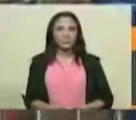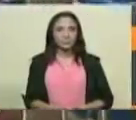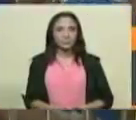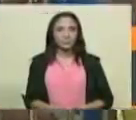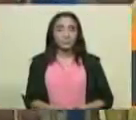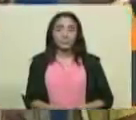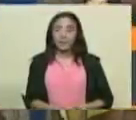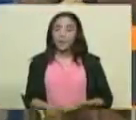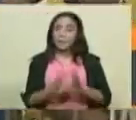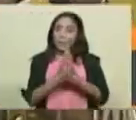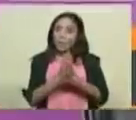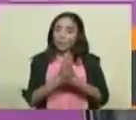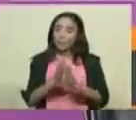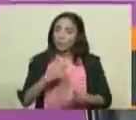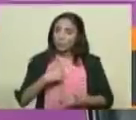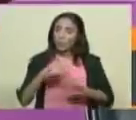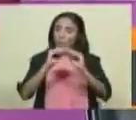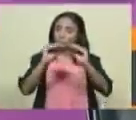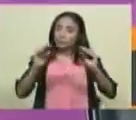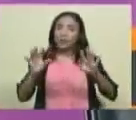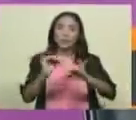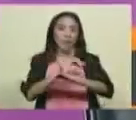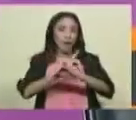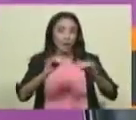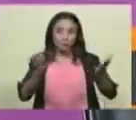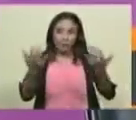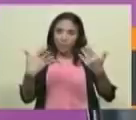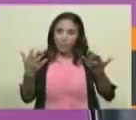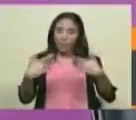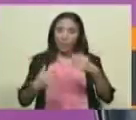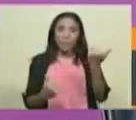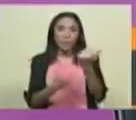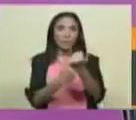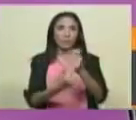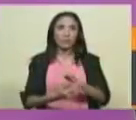Yo les pido desde ya,